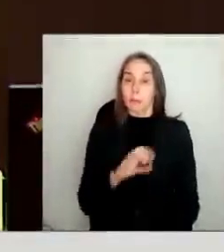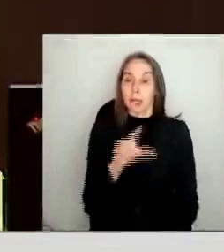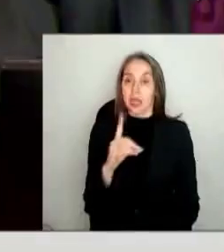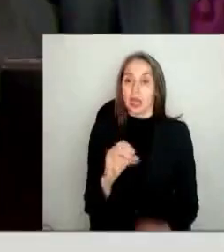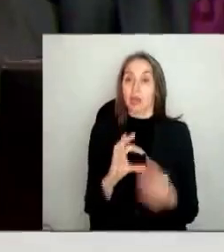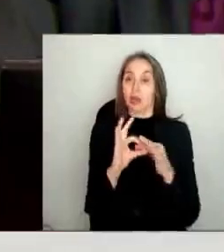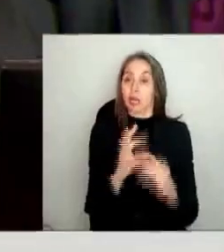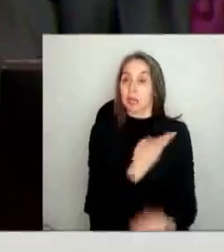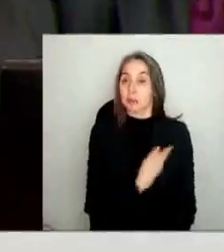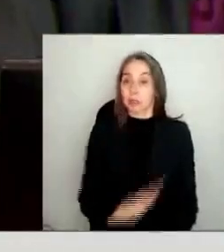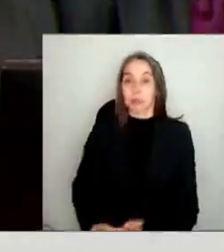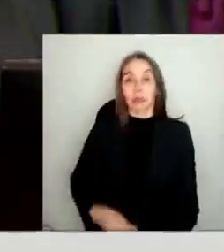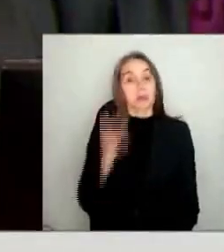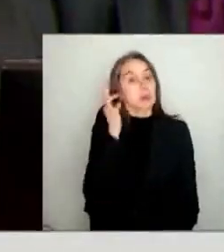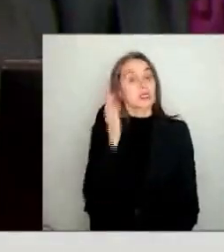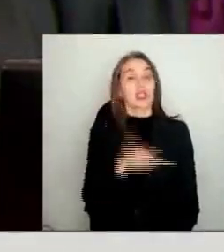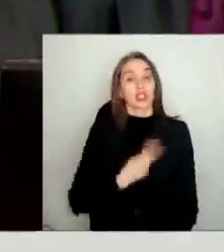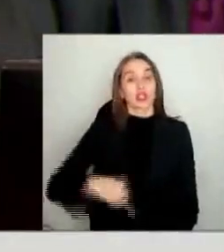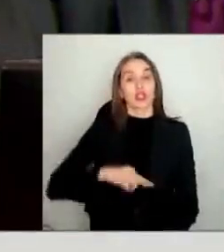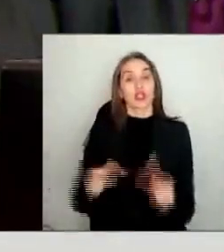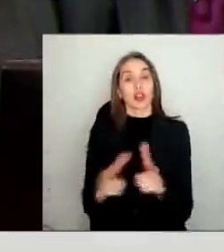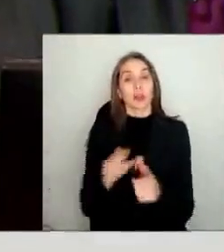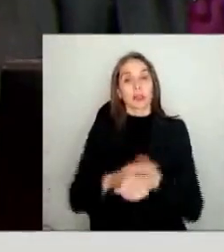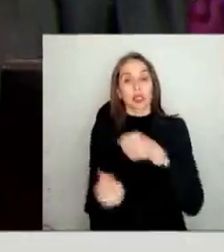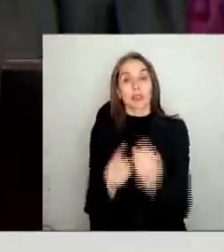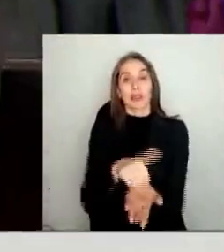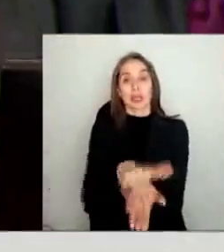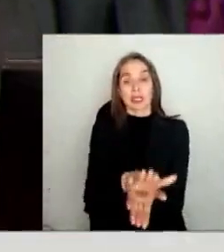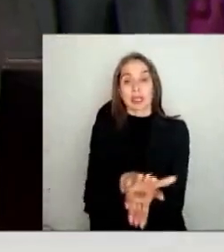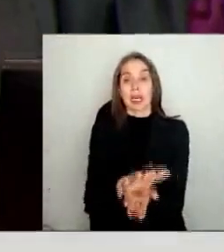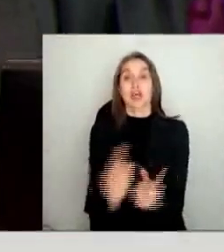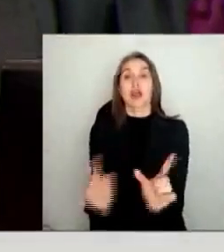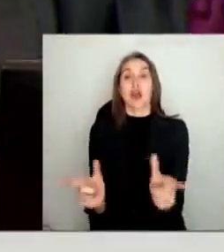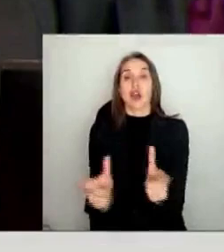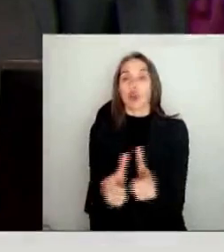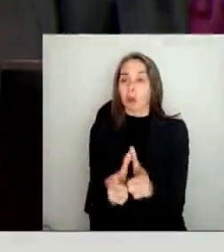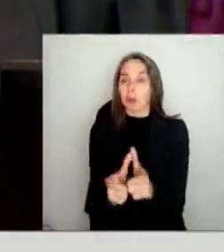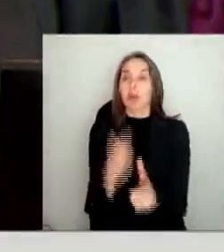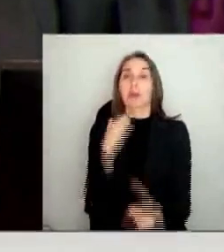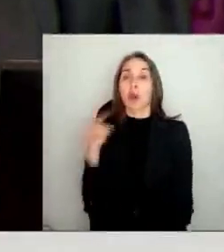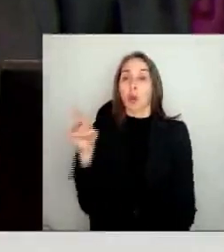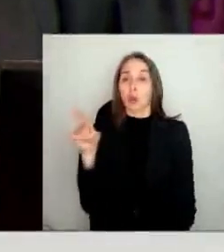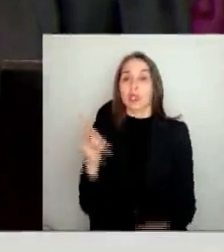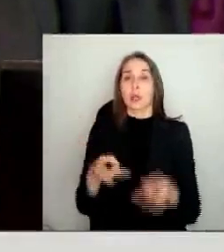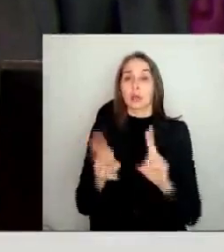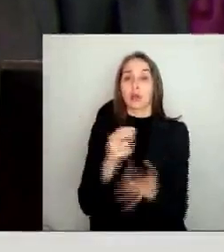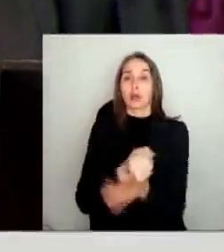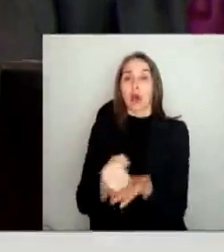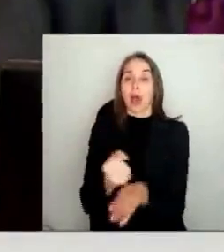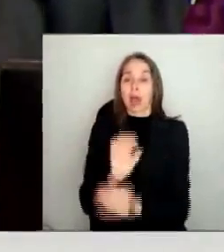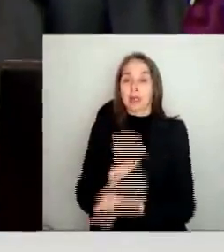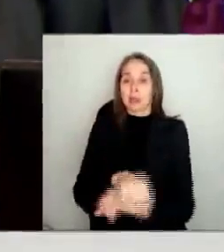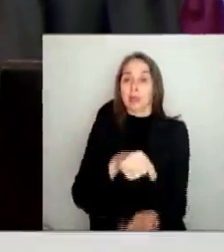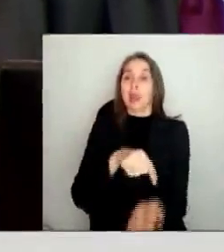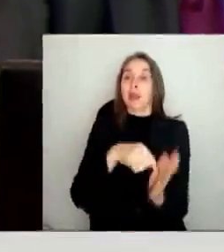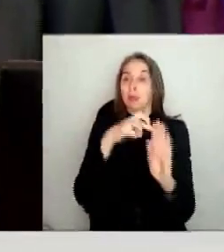presidenta rechazamos la comisión de Hacienda porque creo que la comisión Ya que ustedes le dieron admisibilidad por parte de la mesa creo que